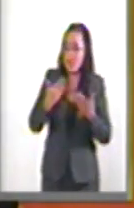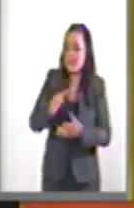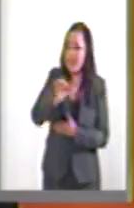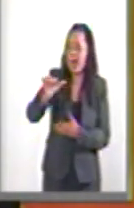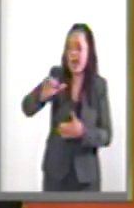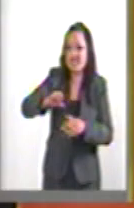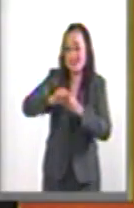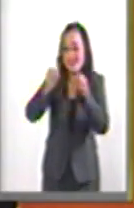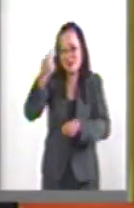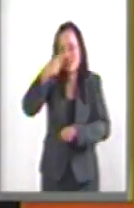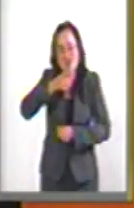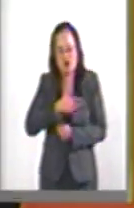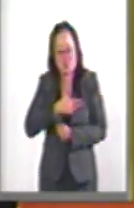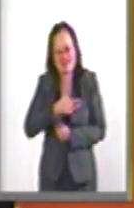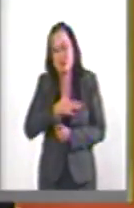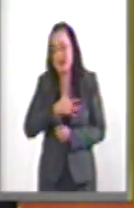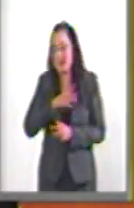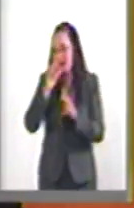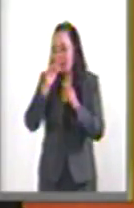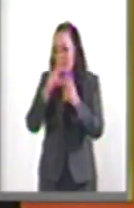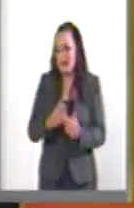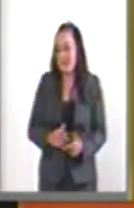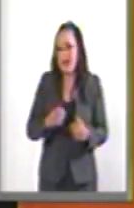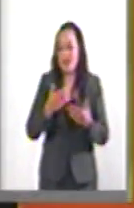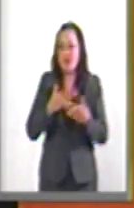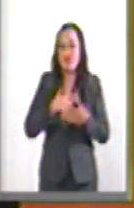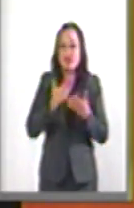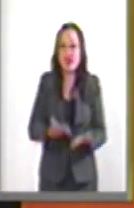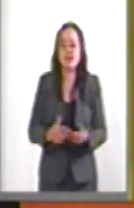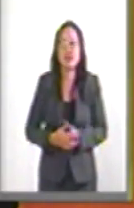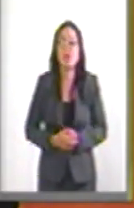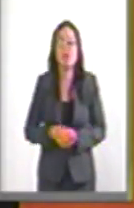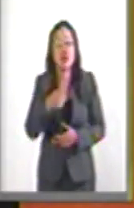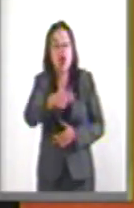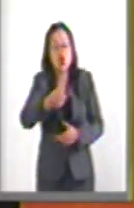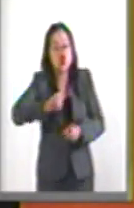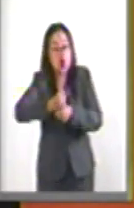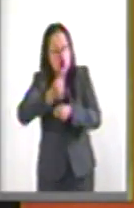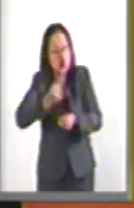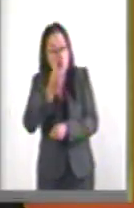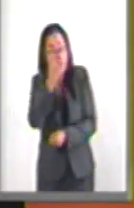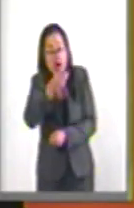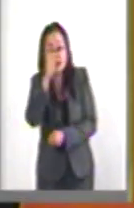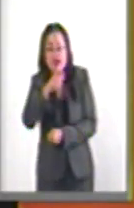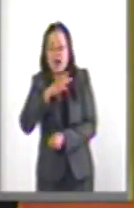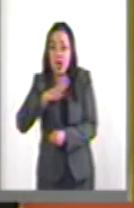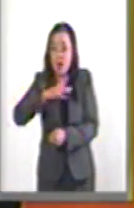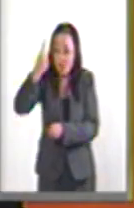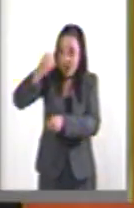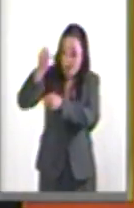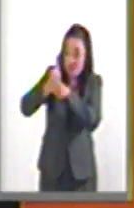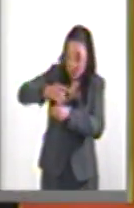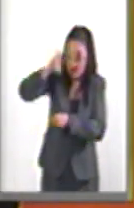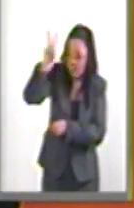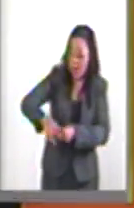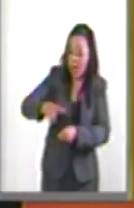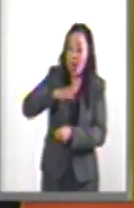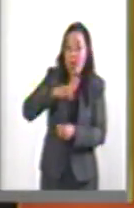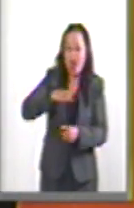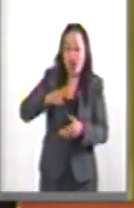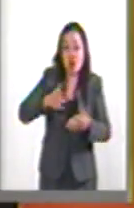de justicia. El escandaloso uso de la tortura ha desacreditado la investigación de los